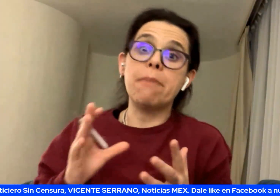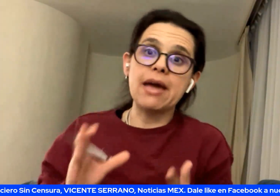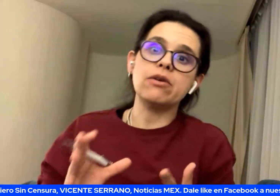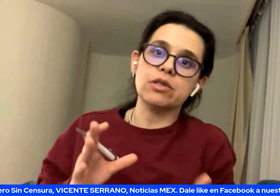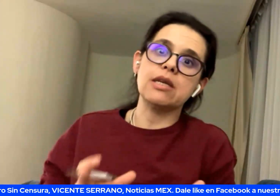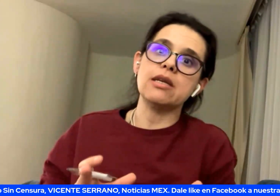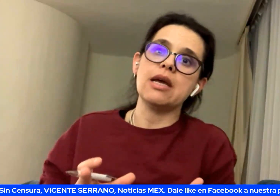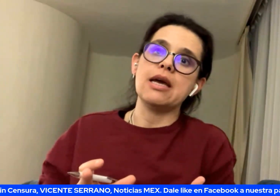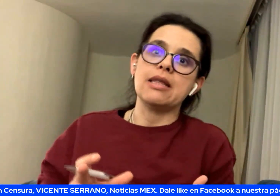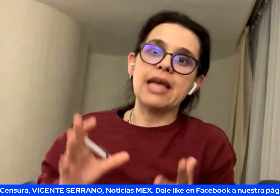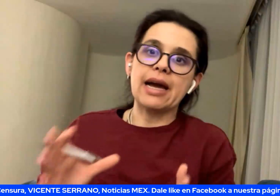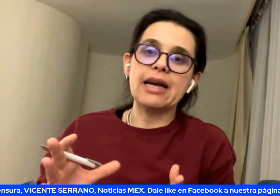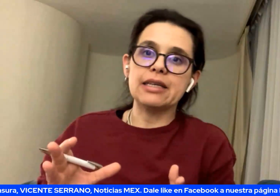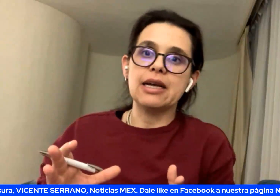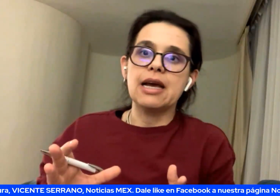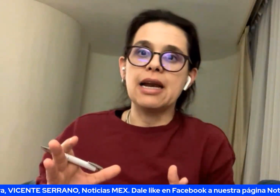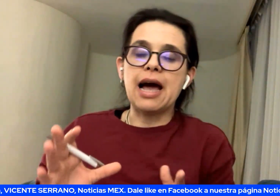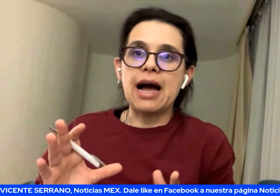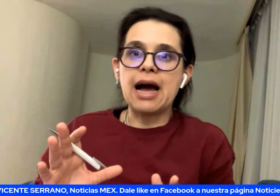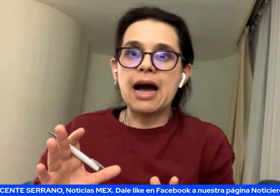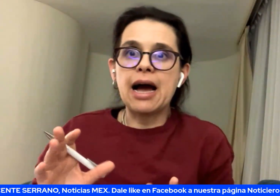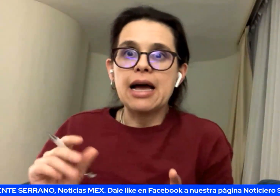juego, pero sin dejar